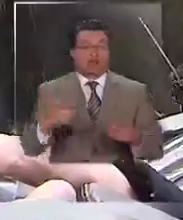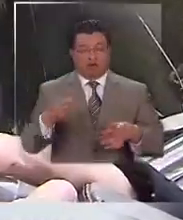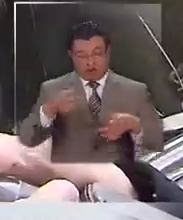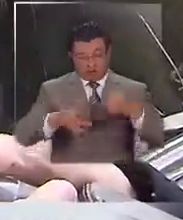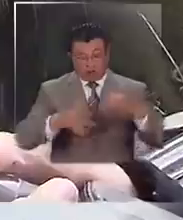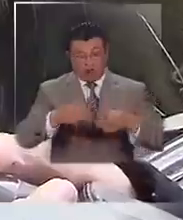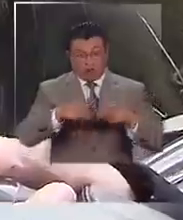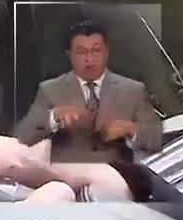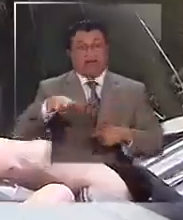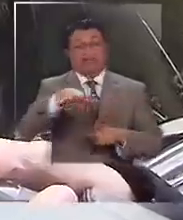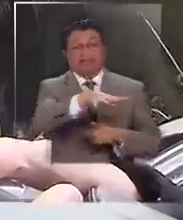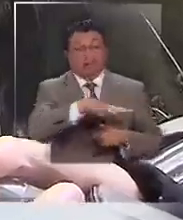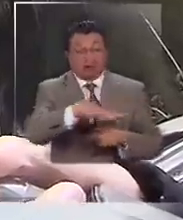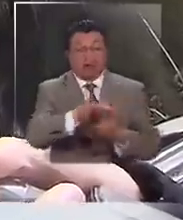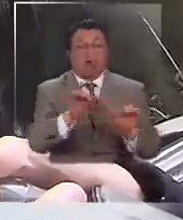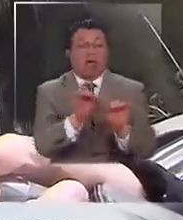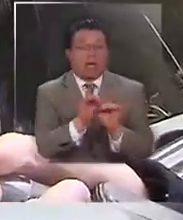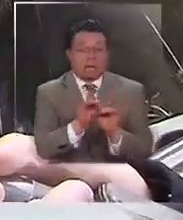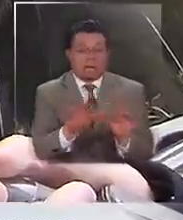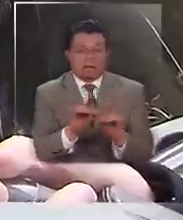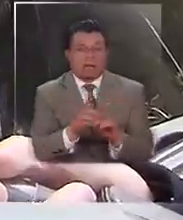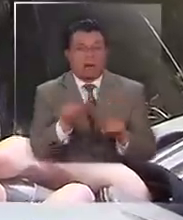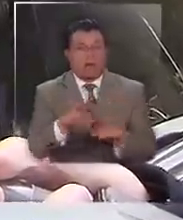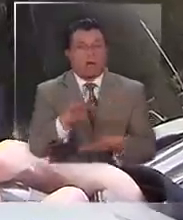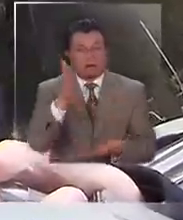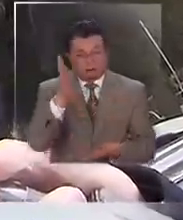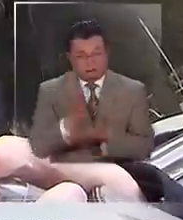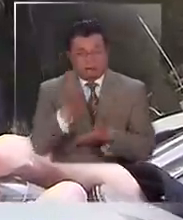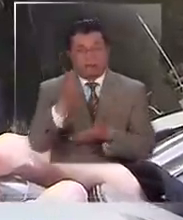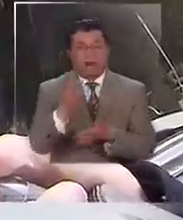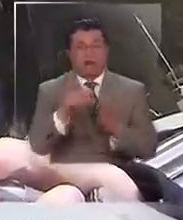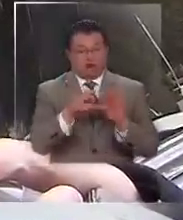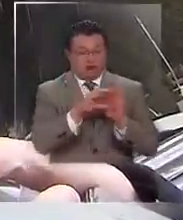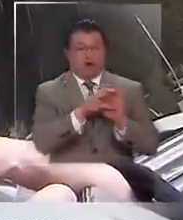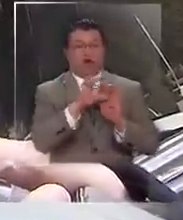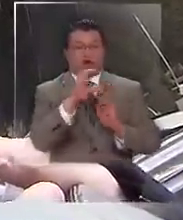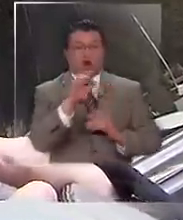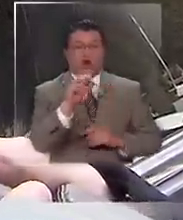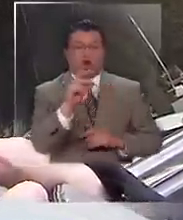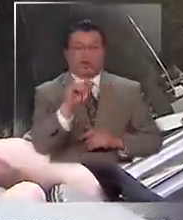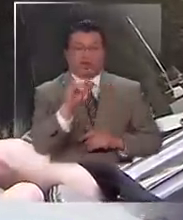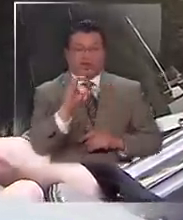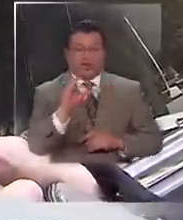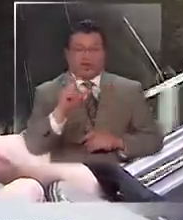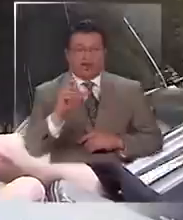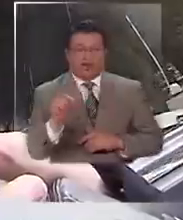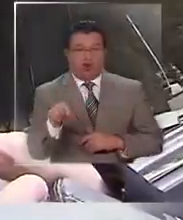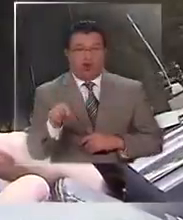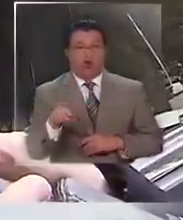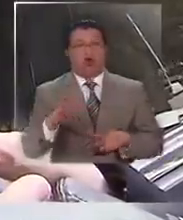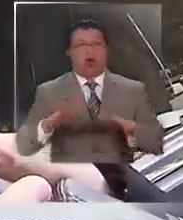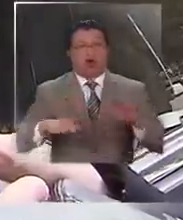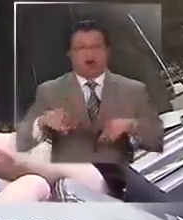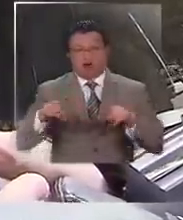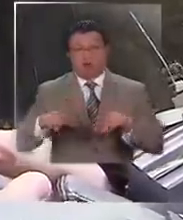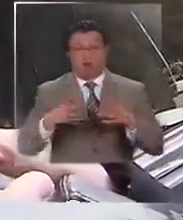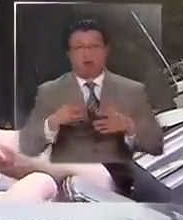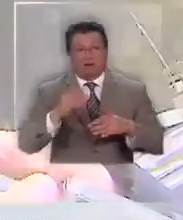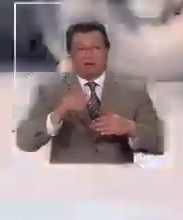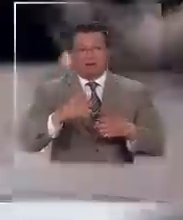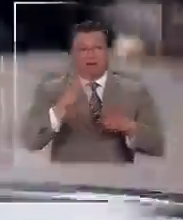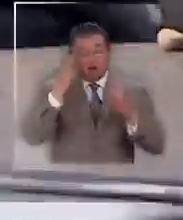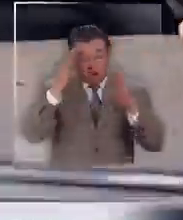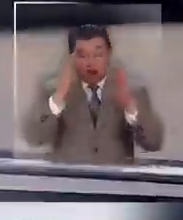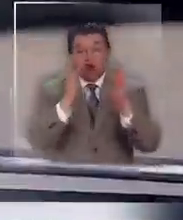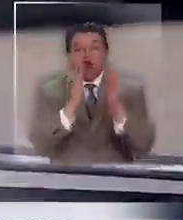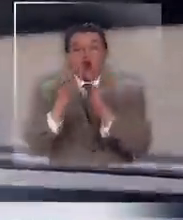juzgar situaciones puntuales y para aplicar el más importante, los códigos, que aquí en Chile en algunos aspectos está medio derogado, que es el código del sentido